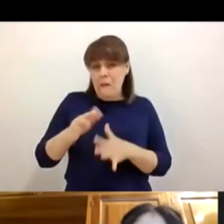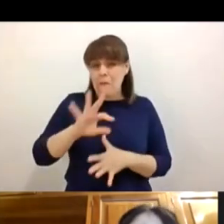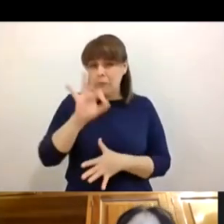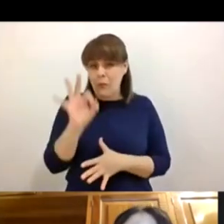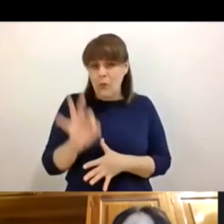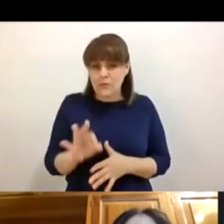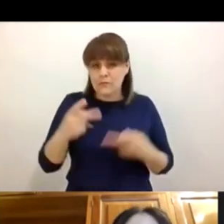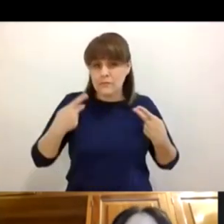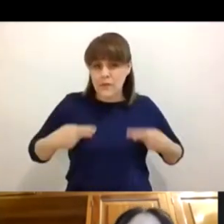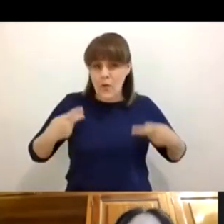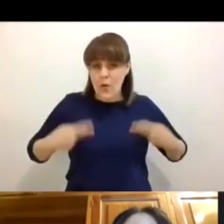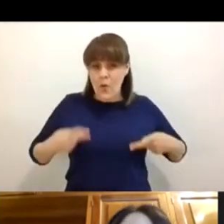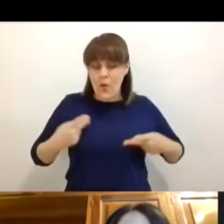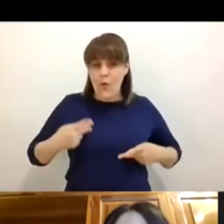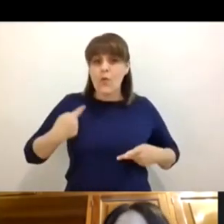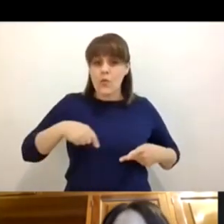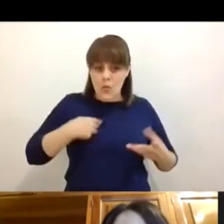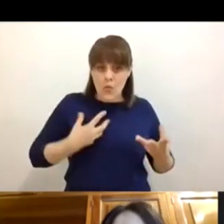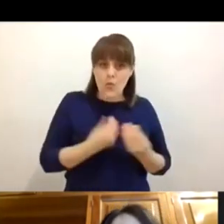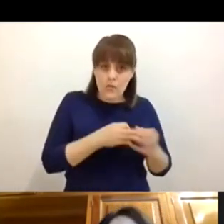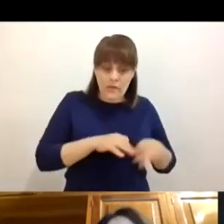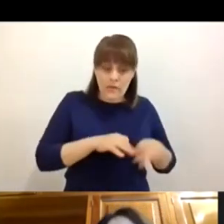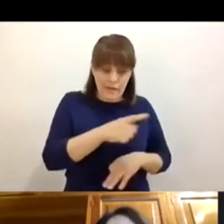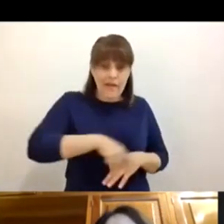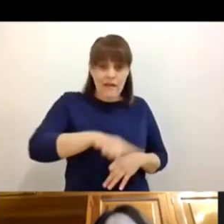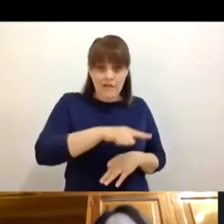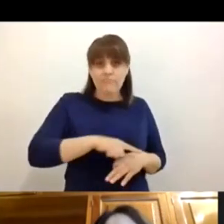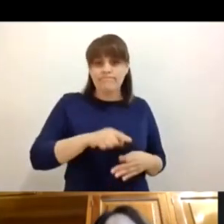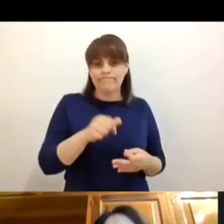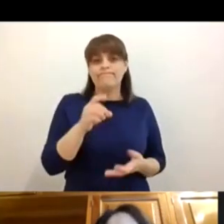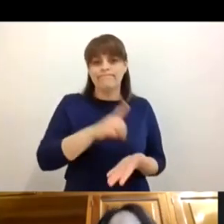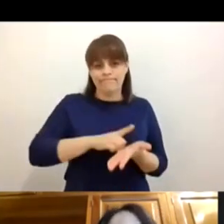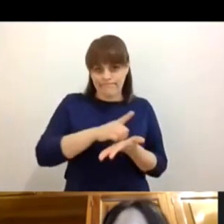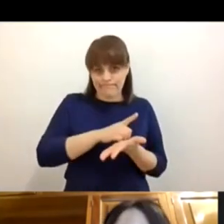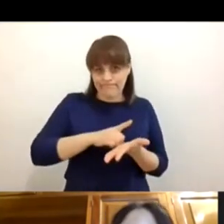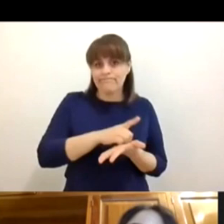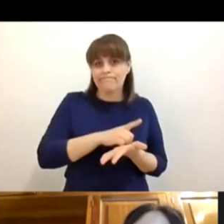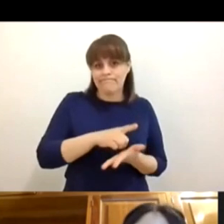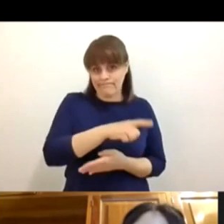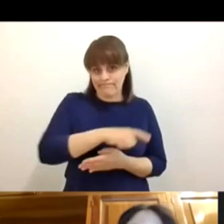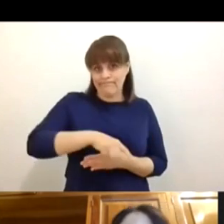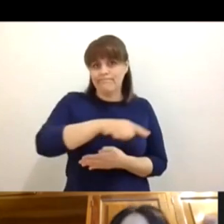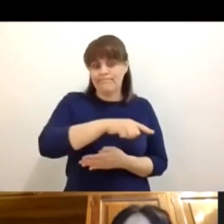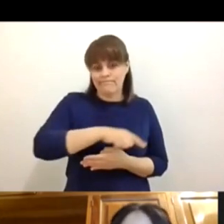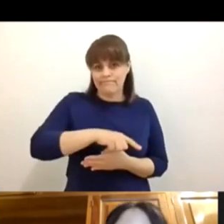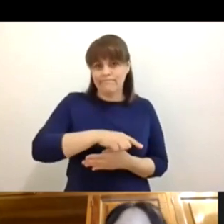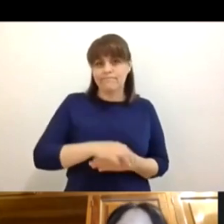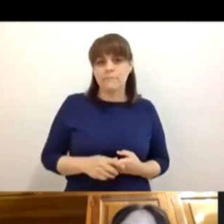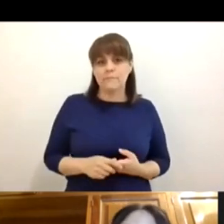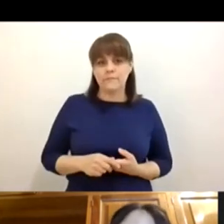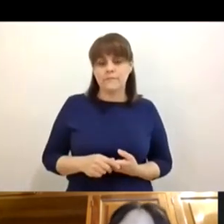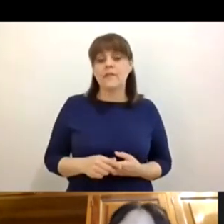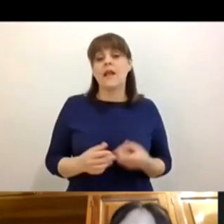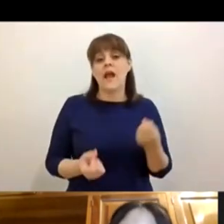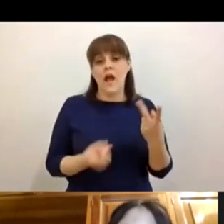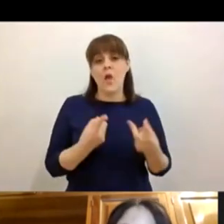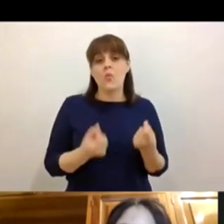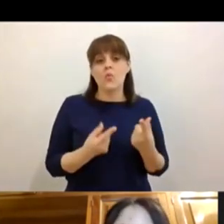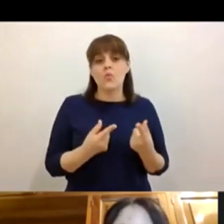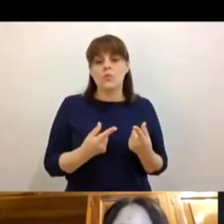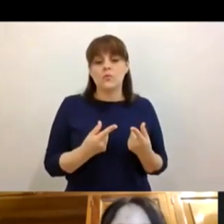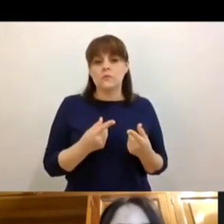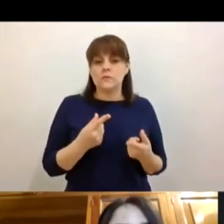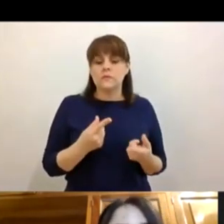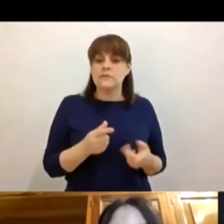trabajamos tienen un consumo de sustancias, muchos en uso, en abuso y también ya otros en dependencia,